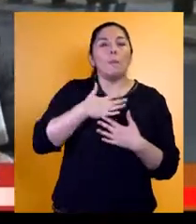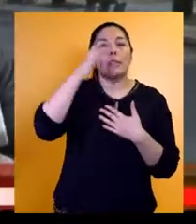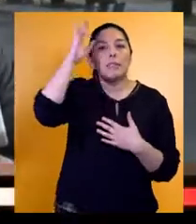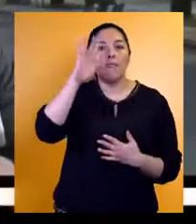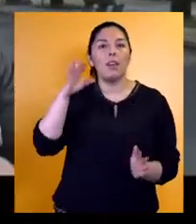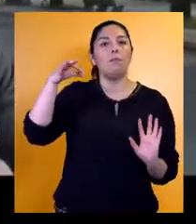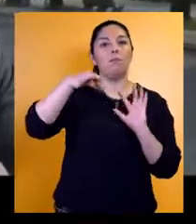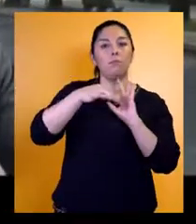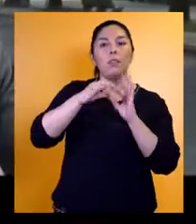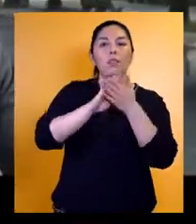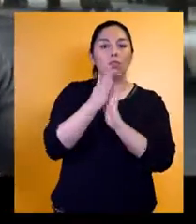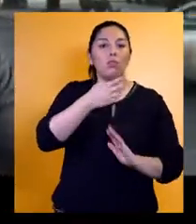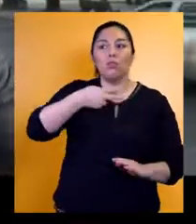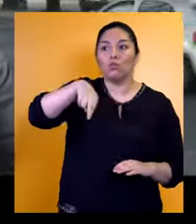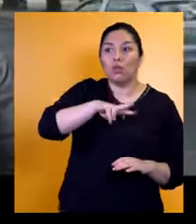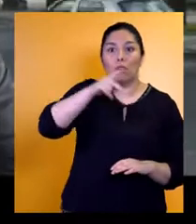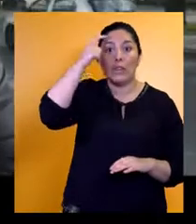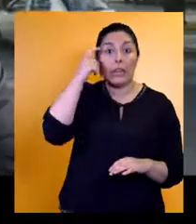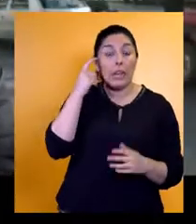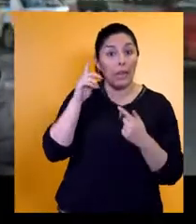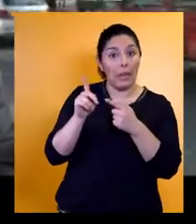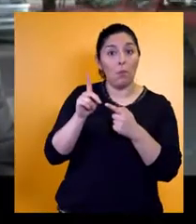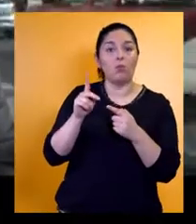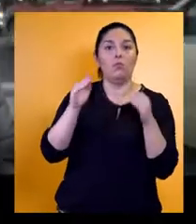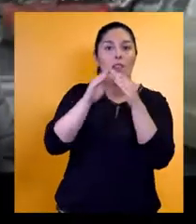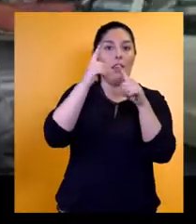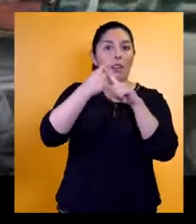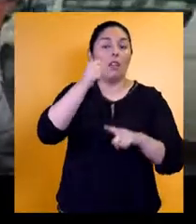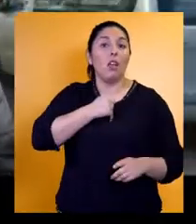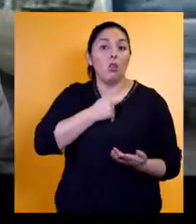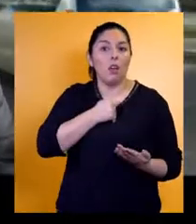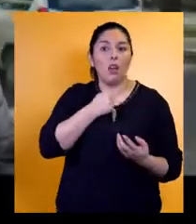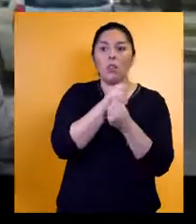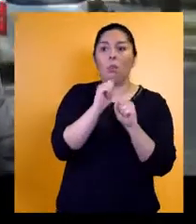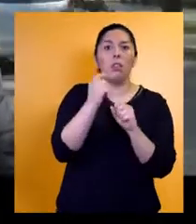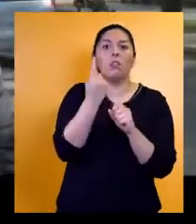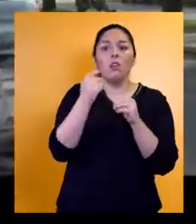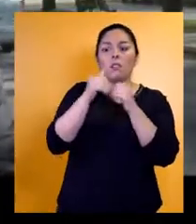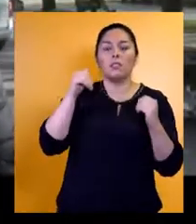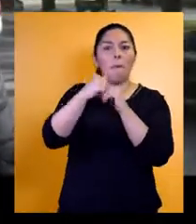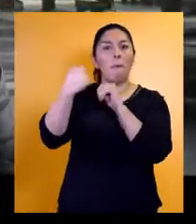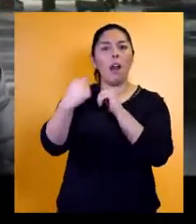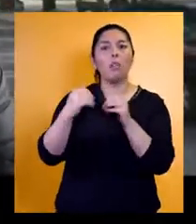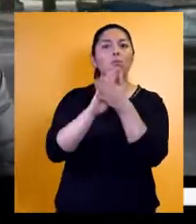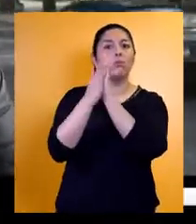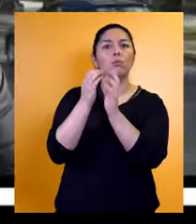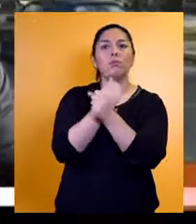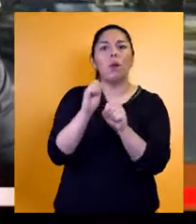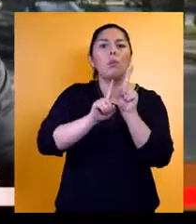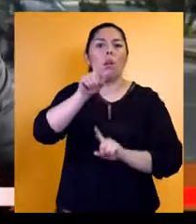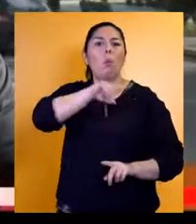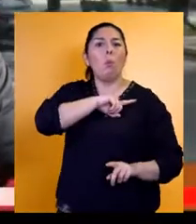para la unión de los feligreses. La unión, la Iglesia en sí necesita más unión, y no puede ser que existan dos o tres bandos que por culpa